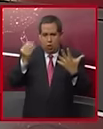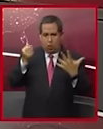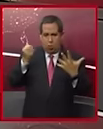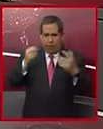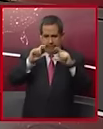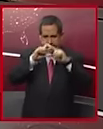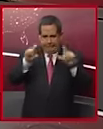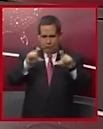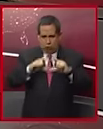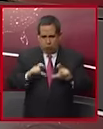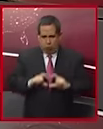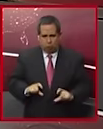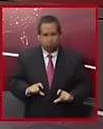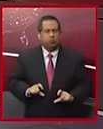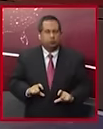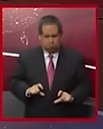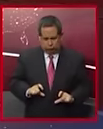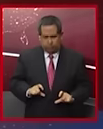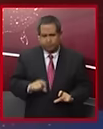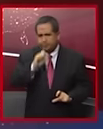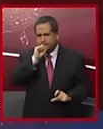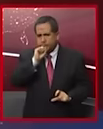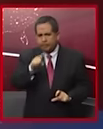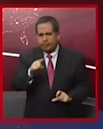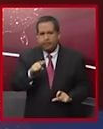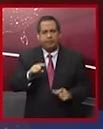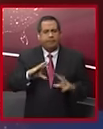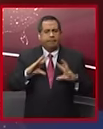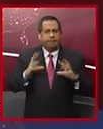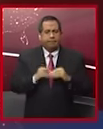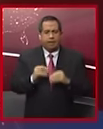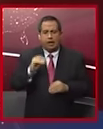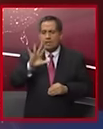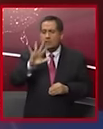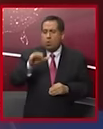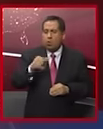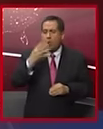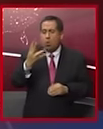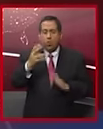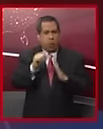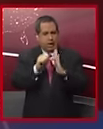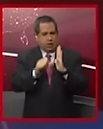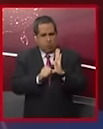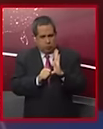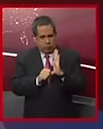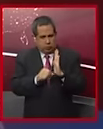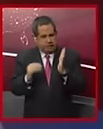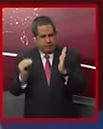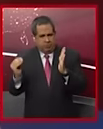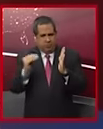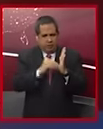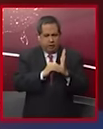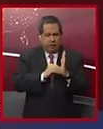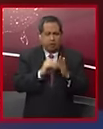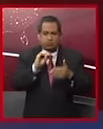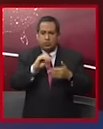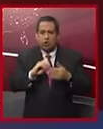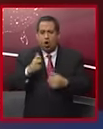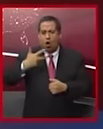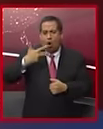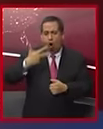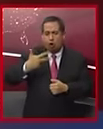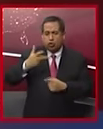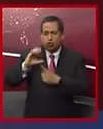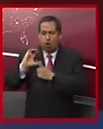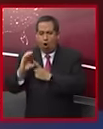y también tiene 9 títulos y 54 artículos en el que se establece la creación de 8 comisiones